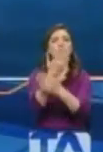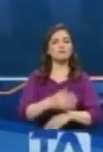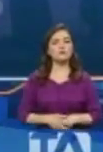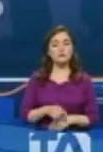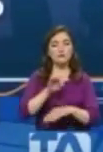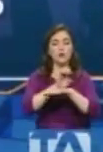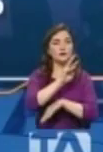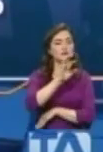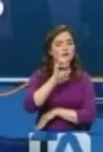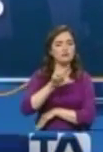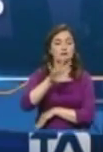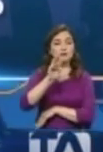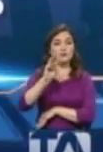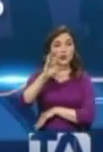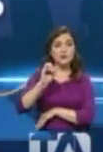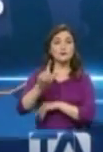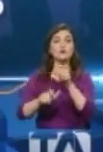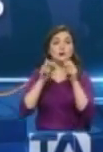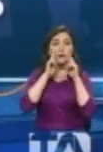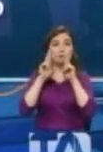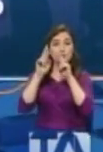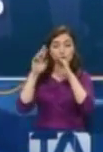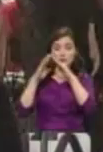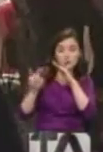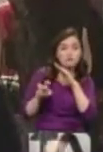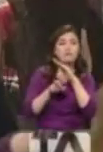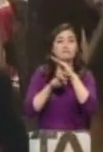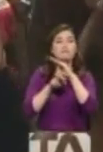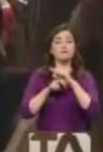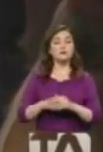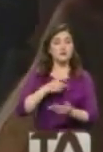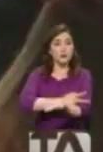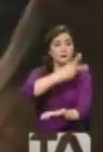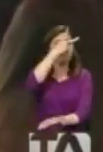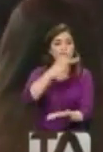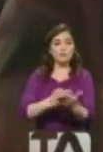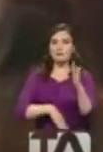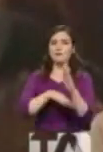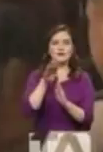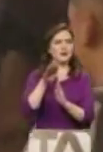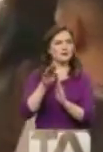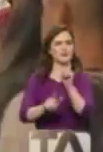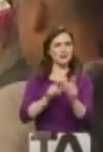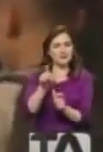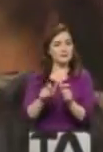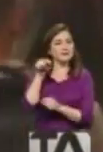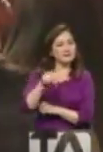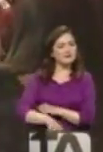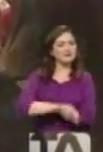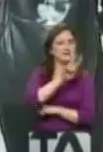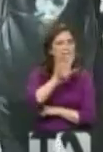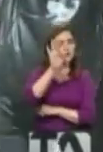hay 60.560 personas reconocidas como refugiados. En Pichincha se concentra el mayor número. Aquí se